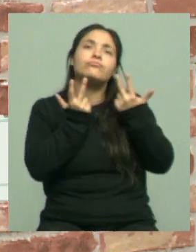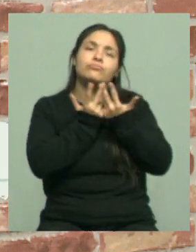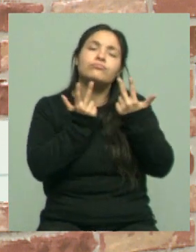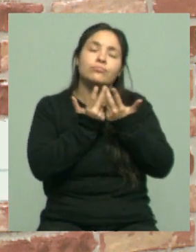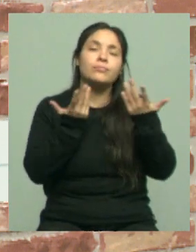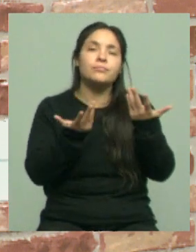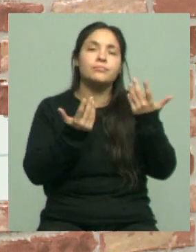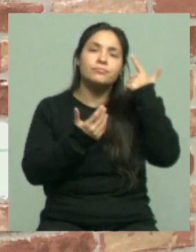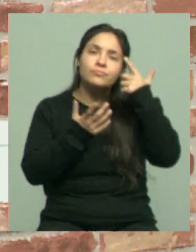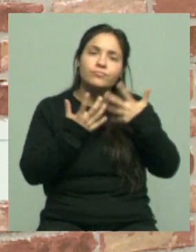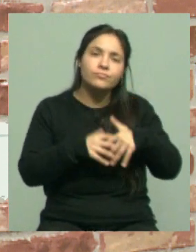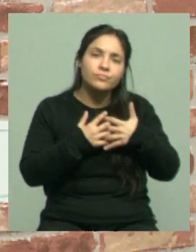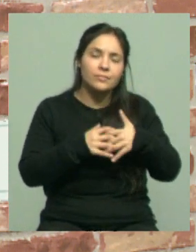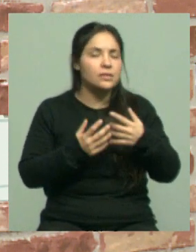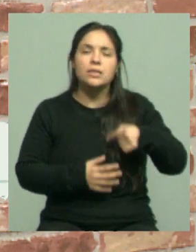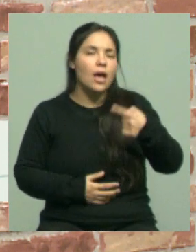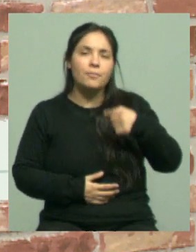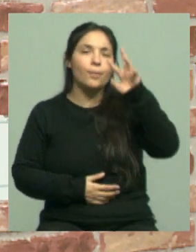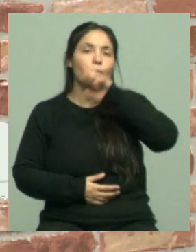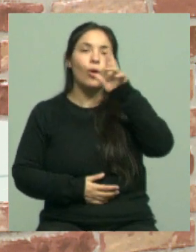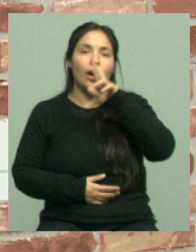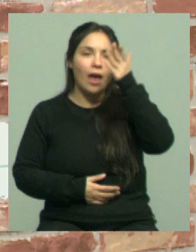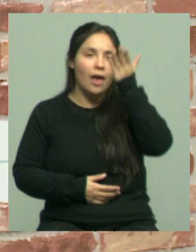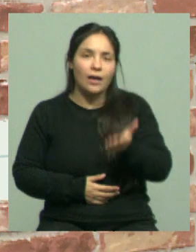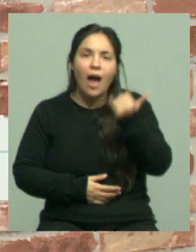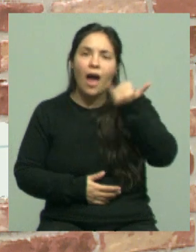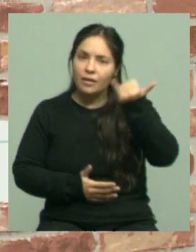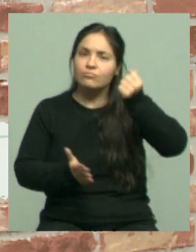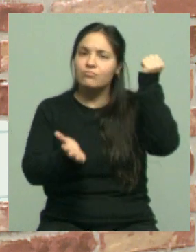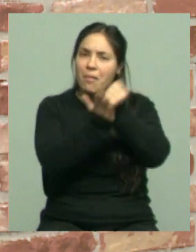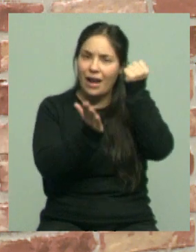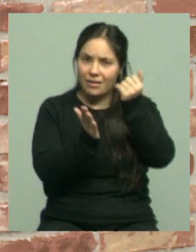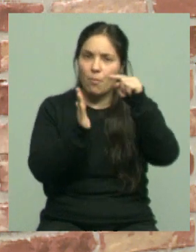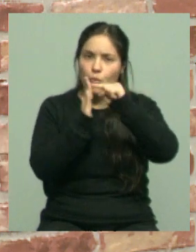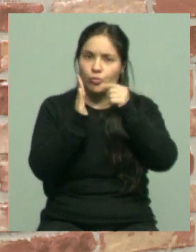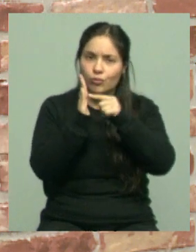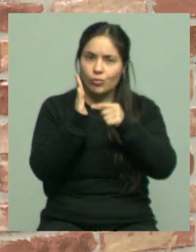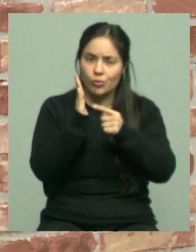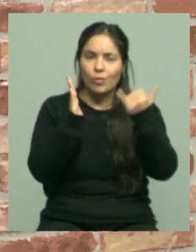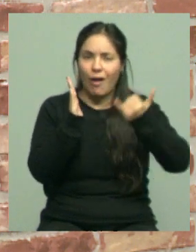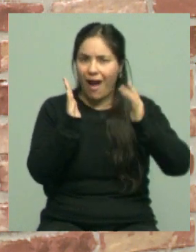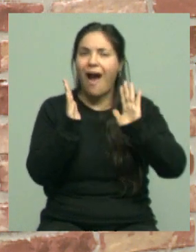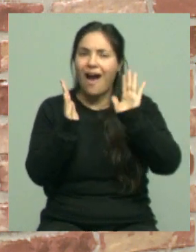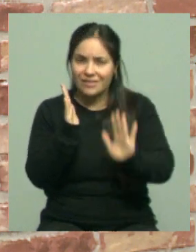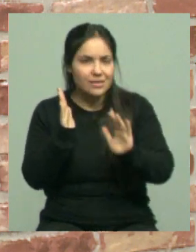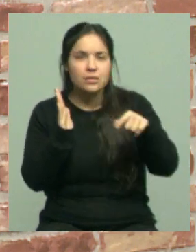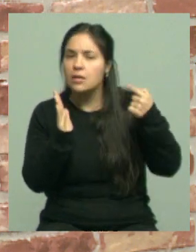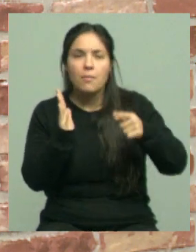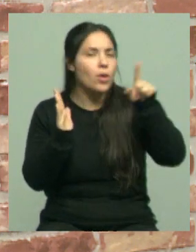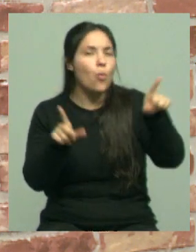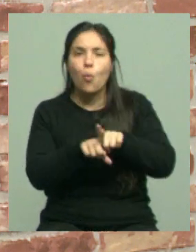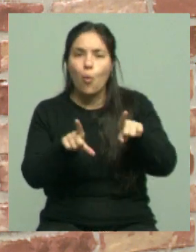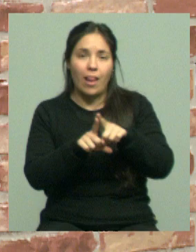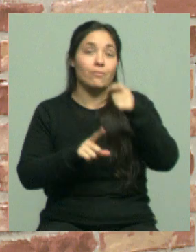mujeres, siempre hay un estereotipo que se persigue en las mujeres exitosas en las producciones de ficción. Si no es